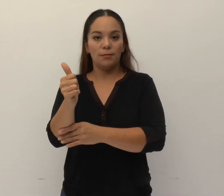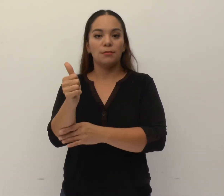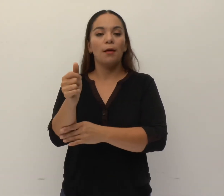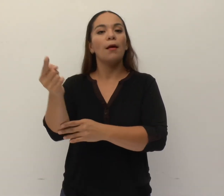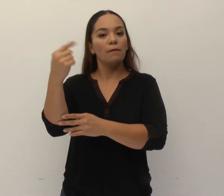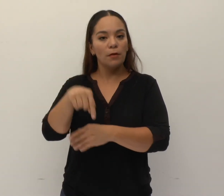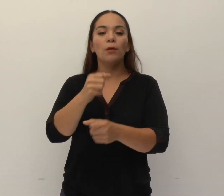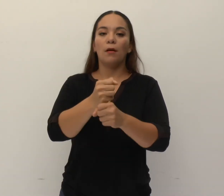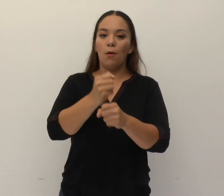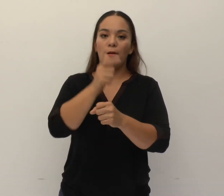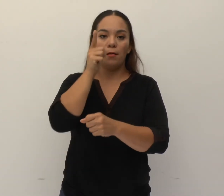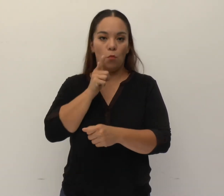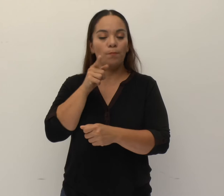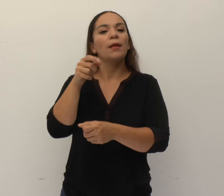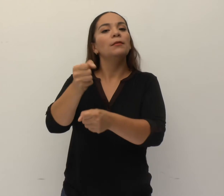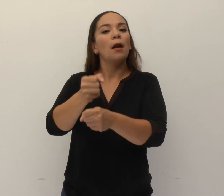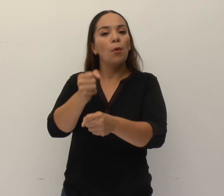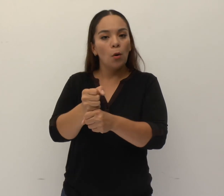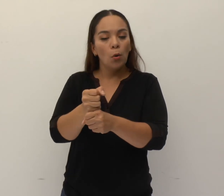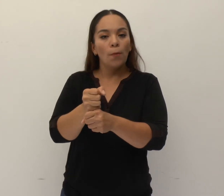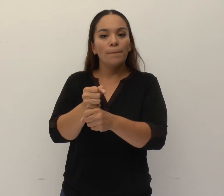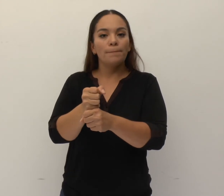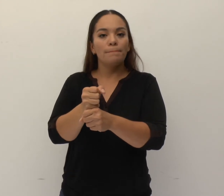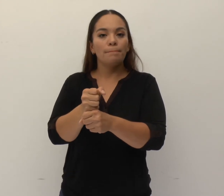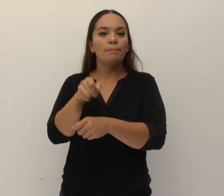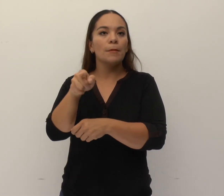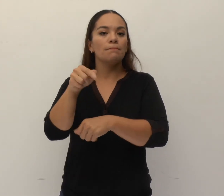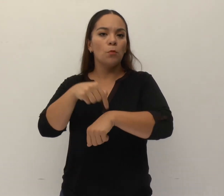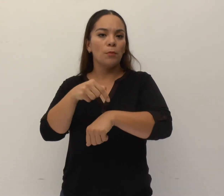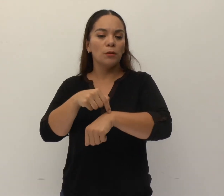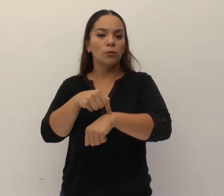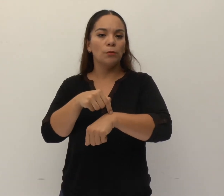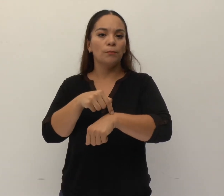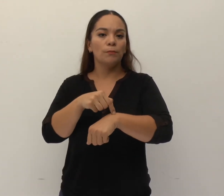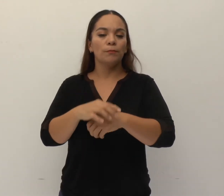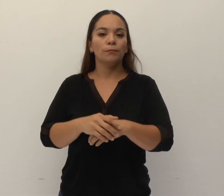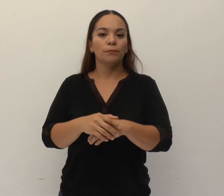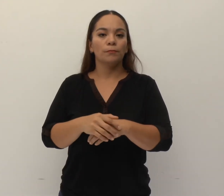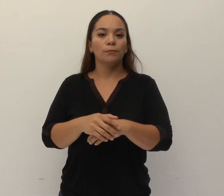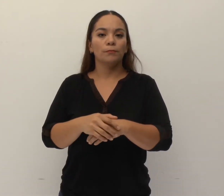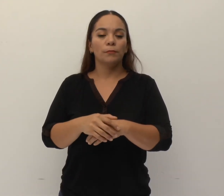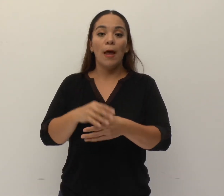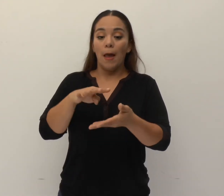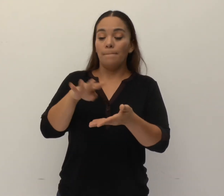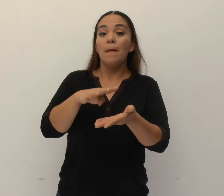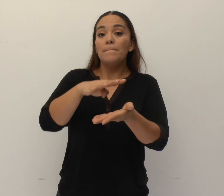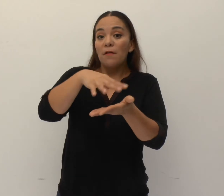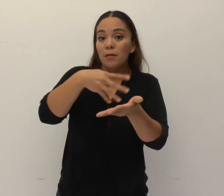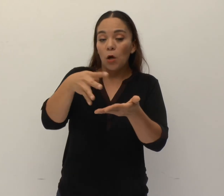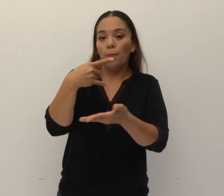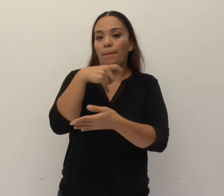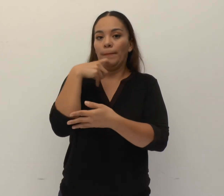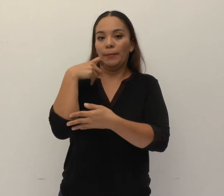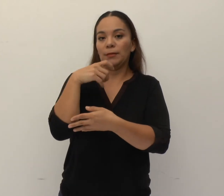1910 a trabajar acá en Limón. Él laboró como planillero en United Fruit